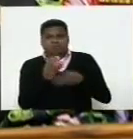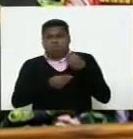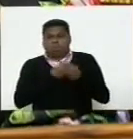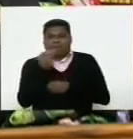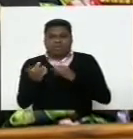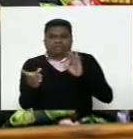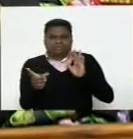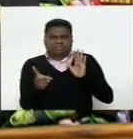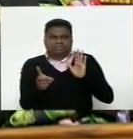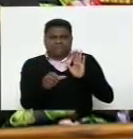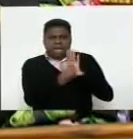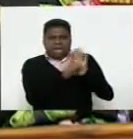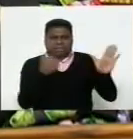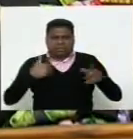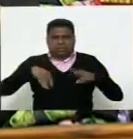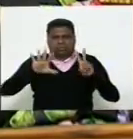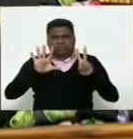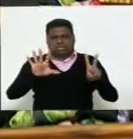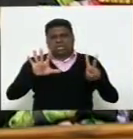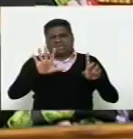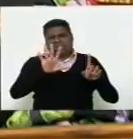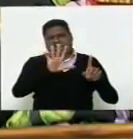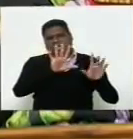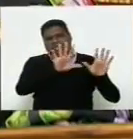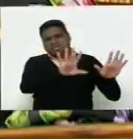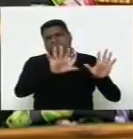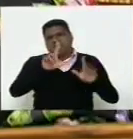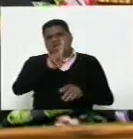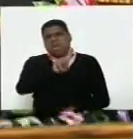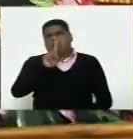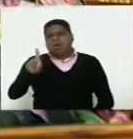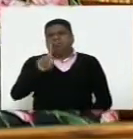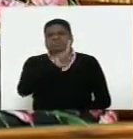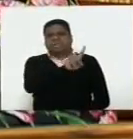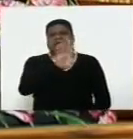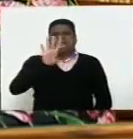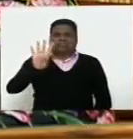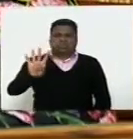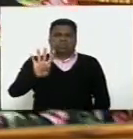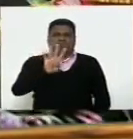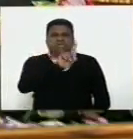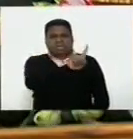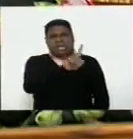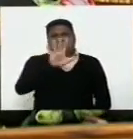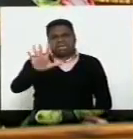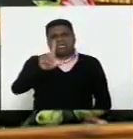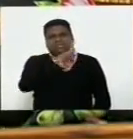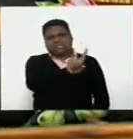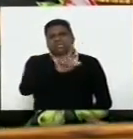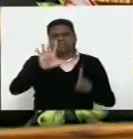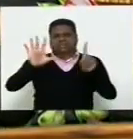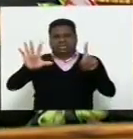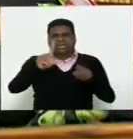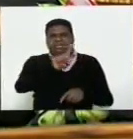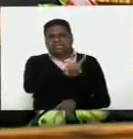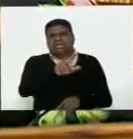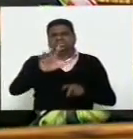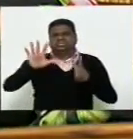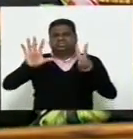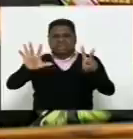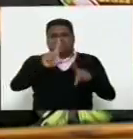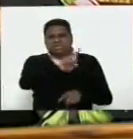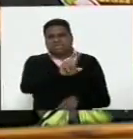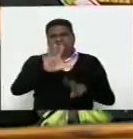artículos 7, 10, 11, 12, 14, 15, 16, 17,